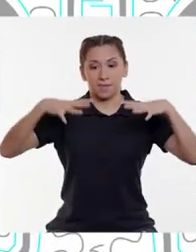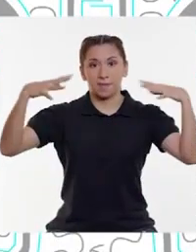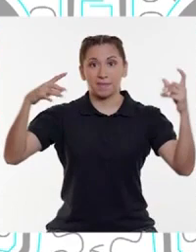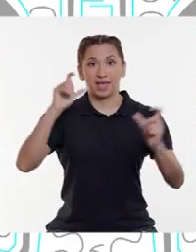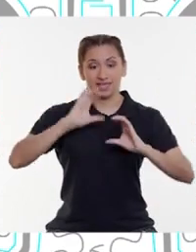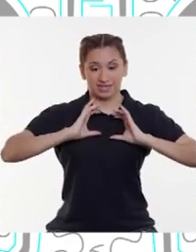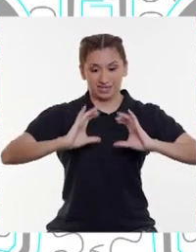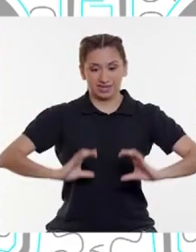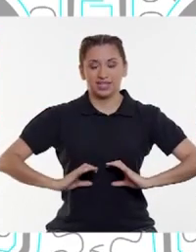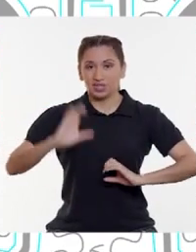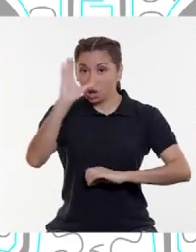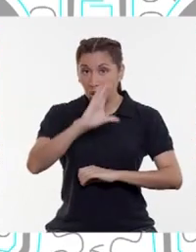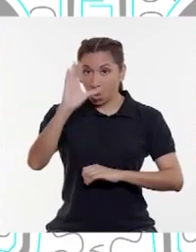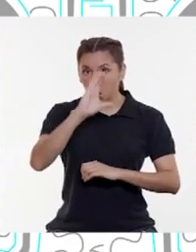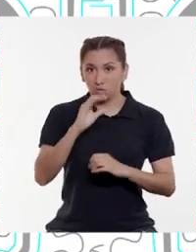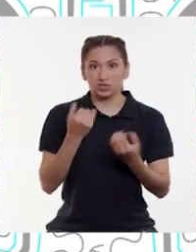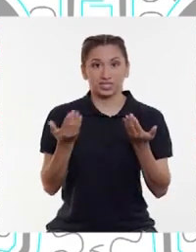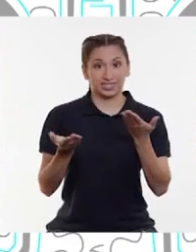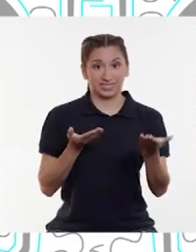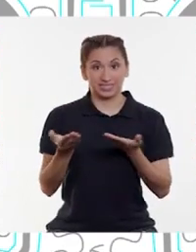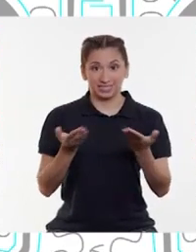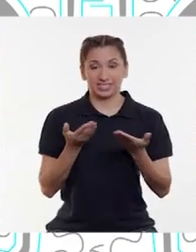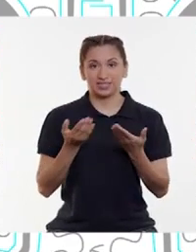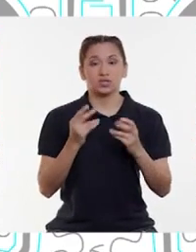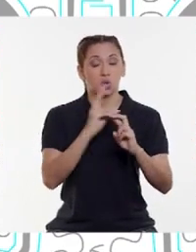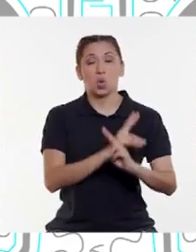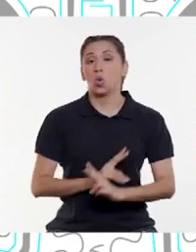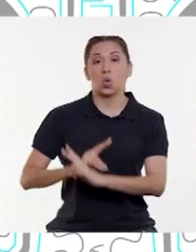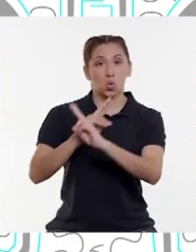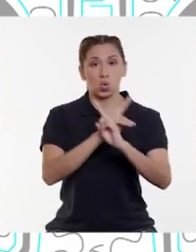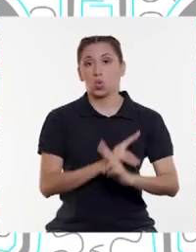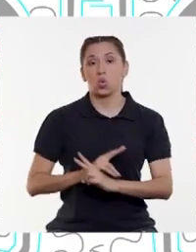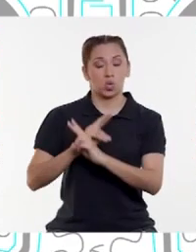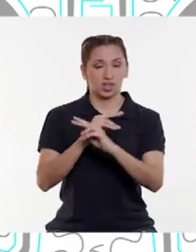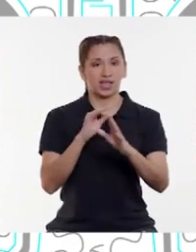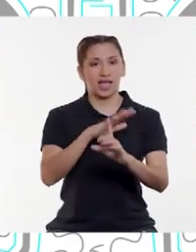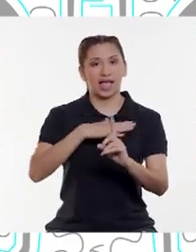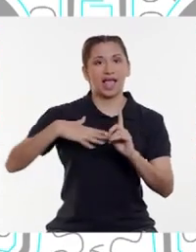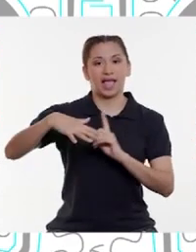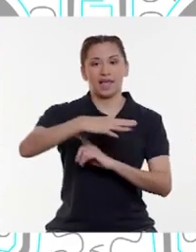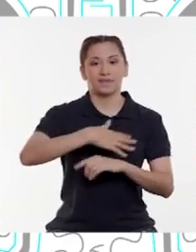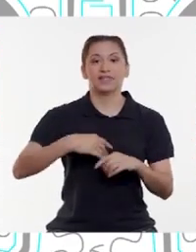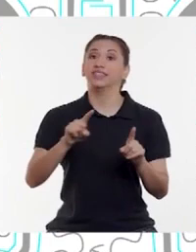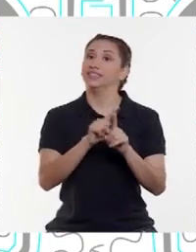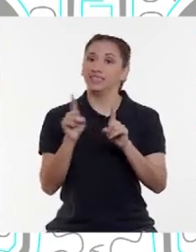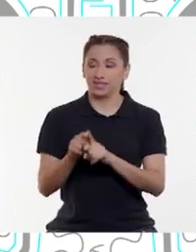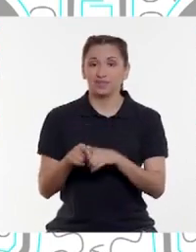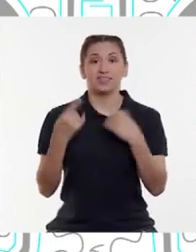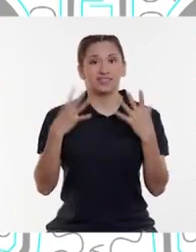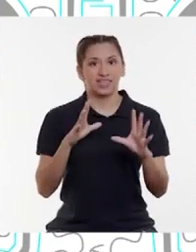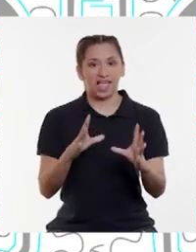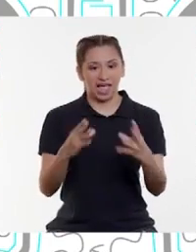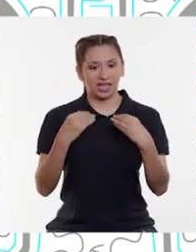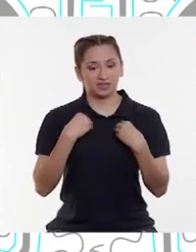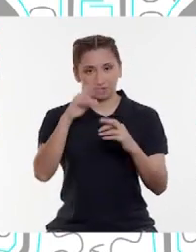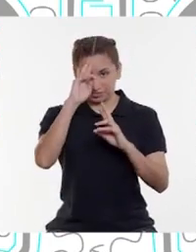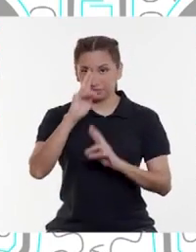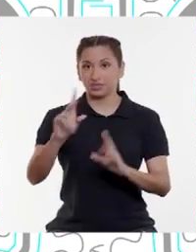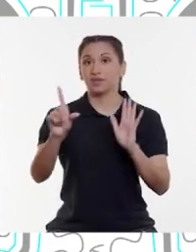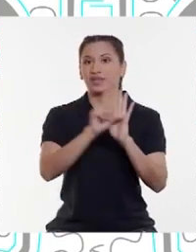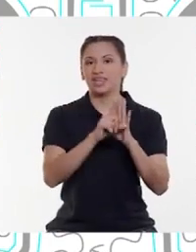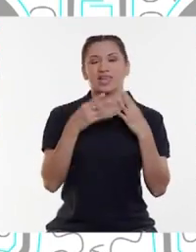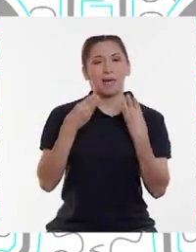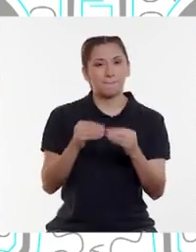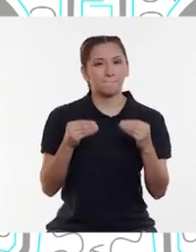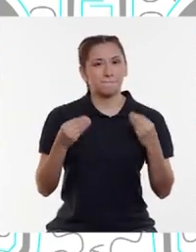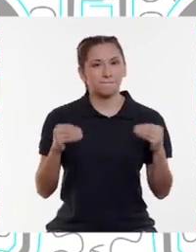más clientes buscaban productos y servicios que cuiden el ambiente. Y de paso cumplimos con las leyes, como